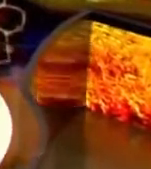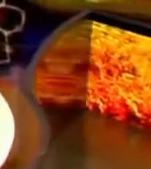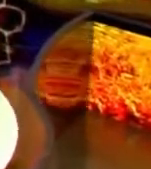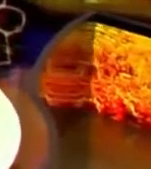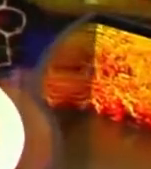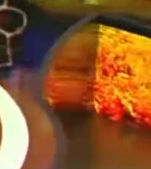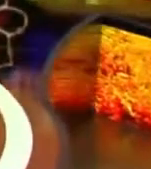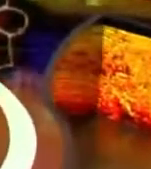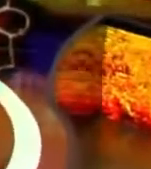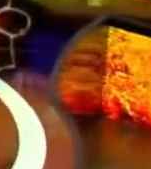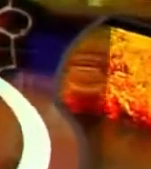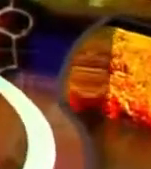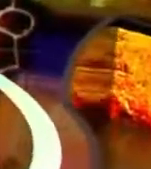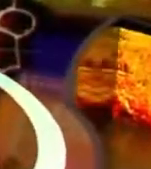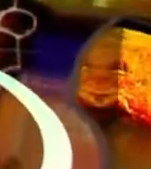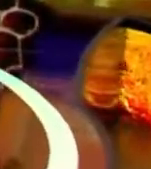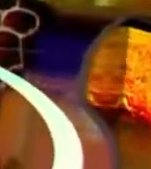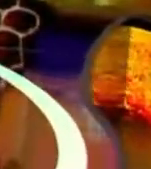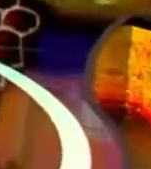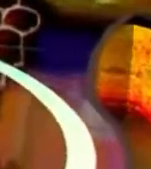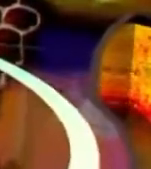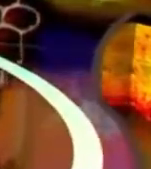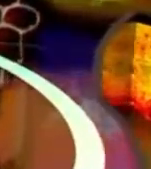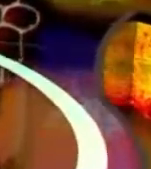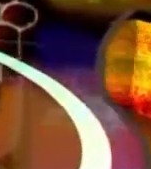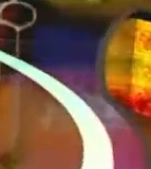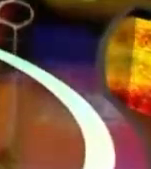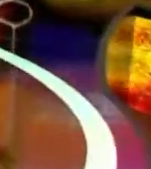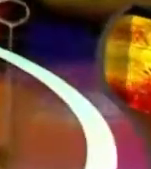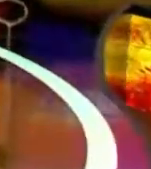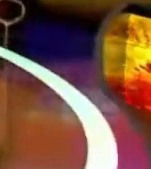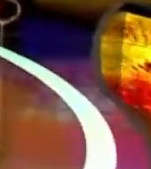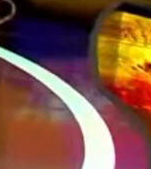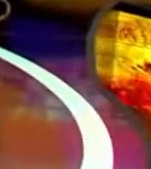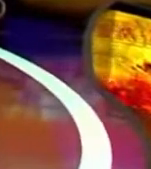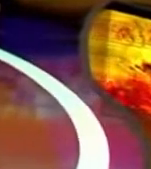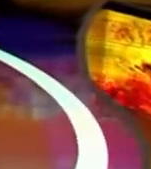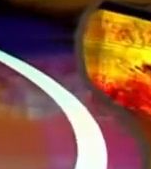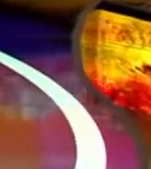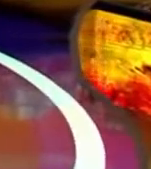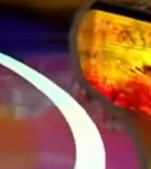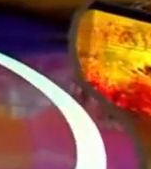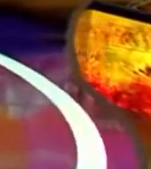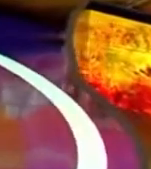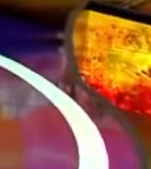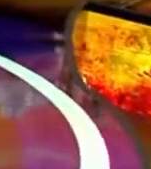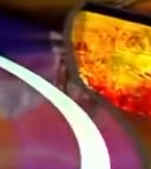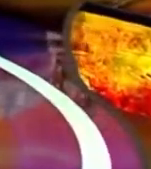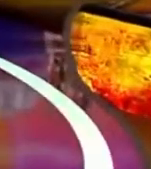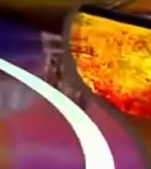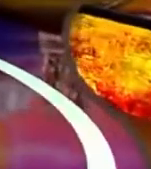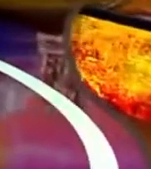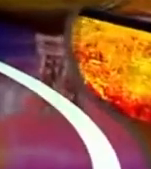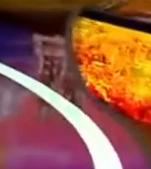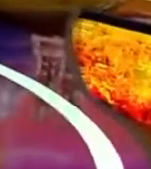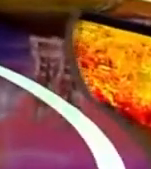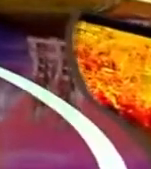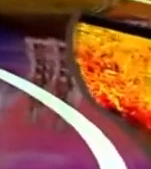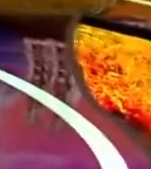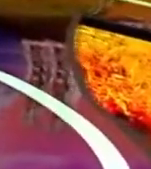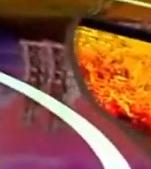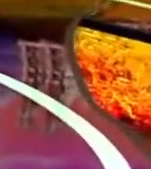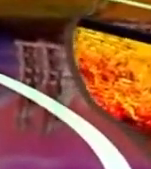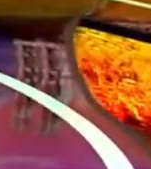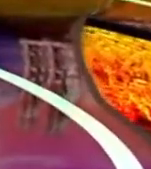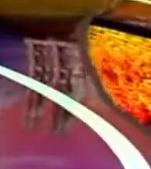sur de nuestro país, para que vayamos dimensionando la riqueza natural que contiene nuestro territorio y la importancia, evidentemente, de